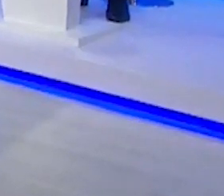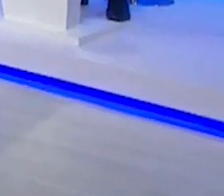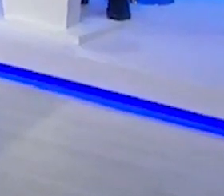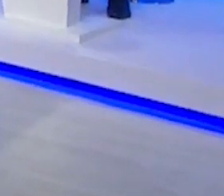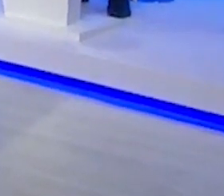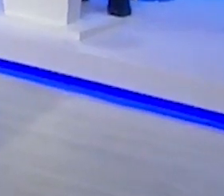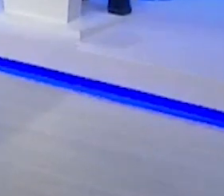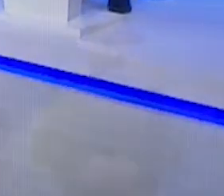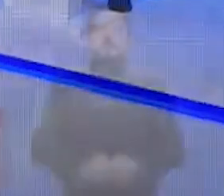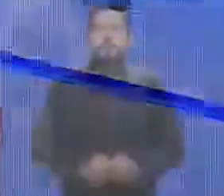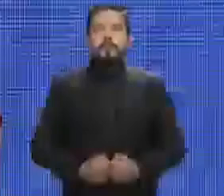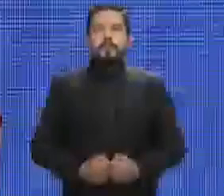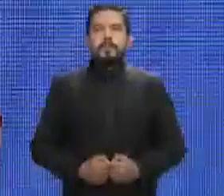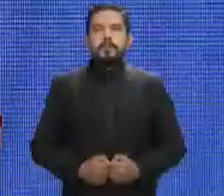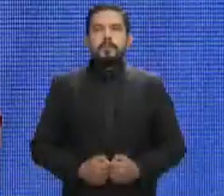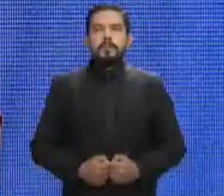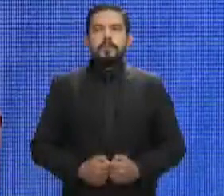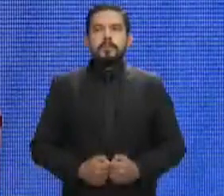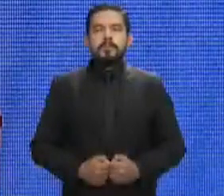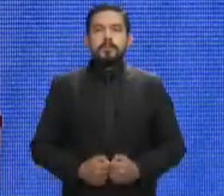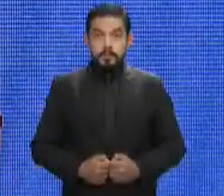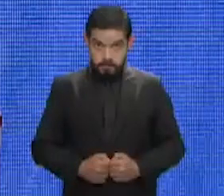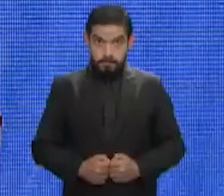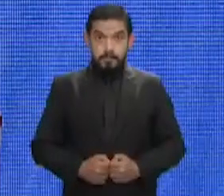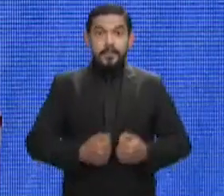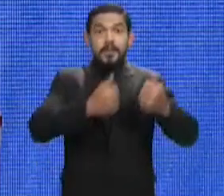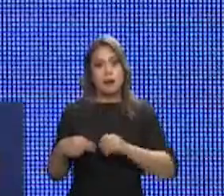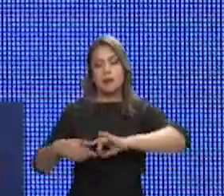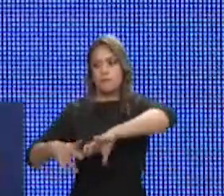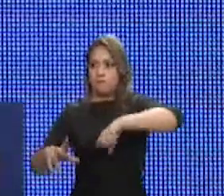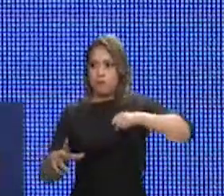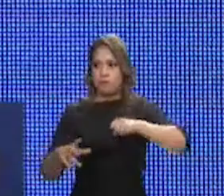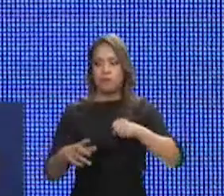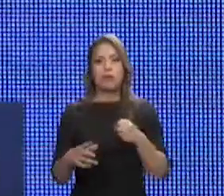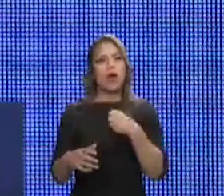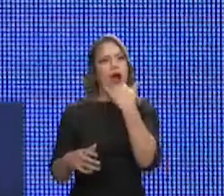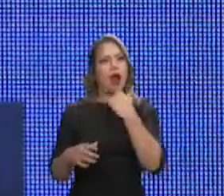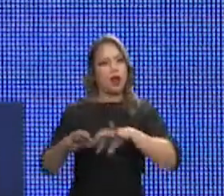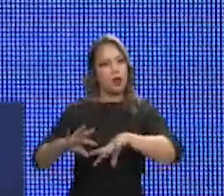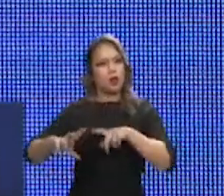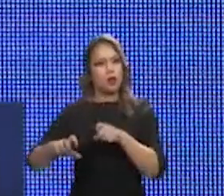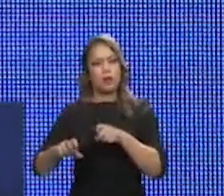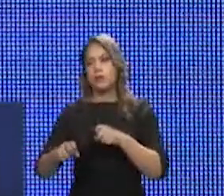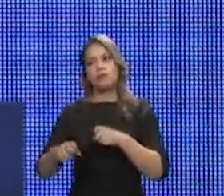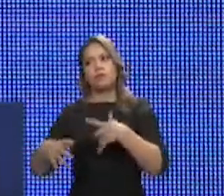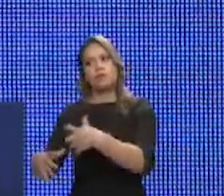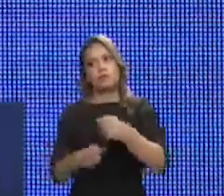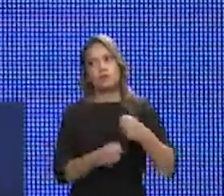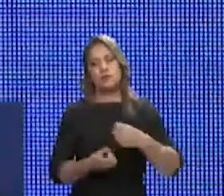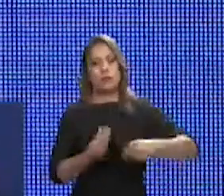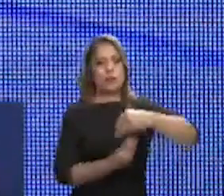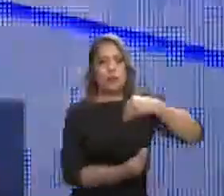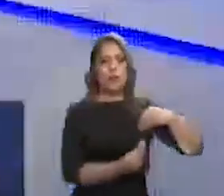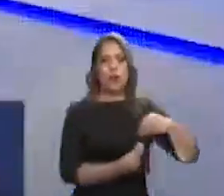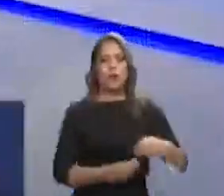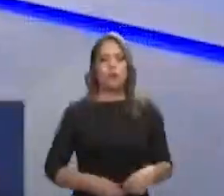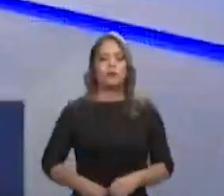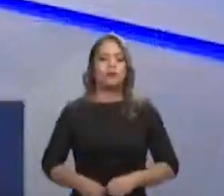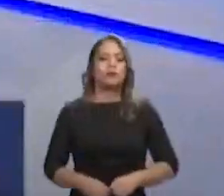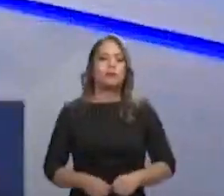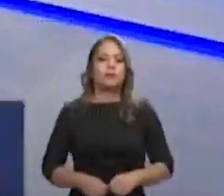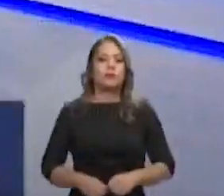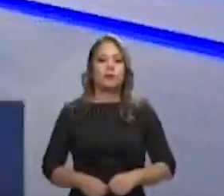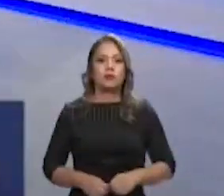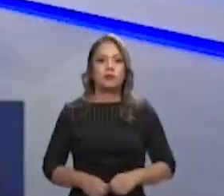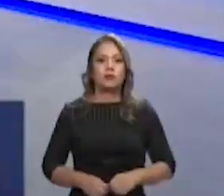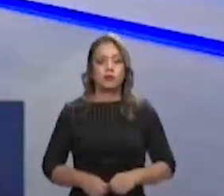durante casi tres horas siete candidatos a la presidencia de Ecuador debatieron sobre sus ofertas de campaña a ocho días de